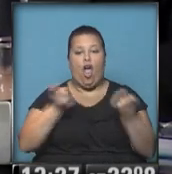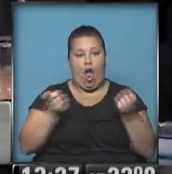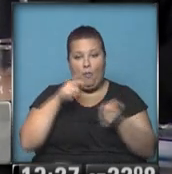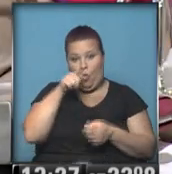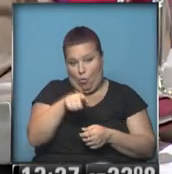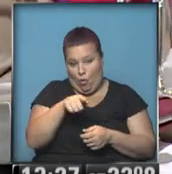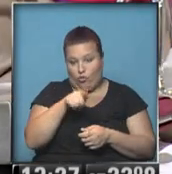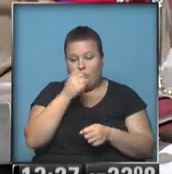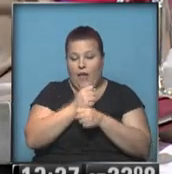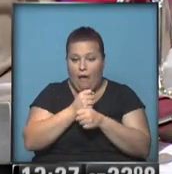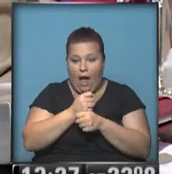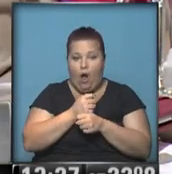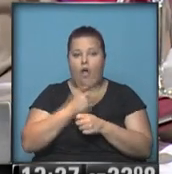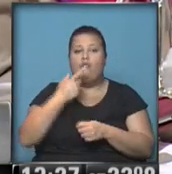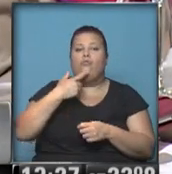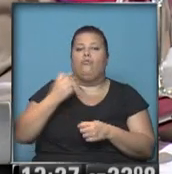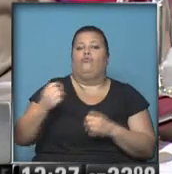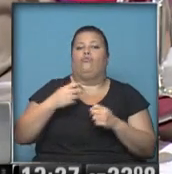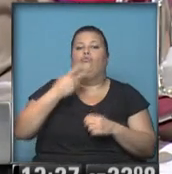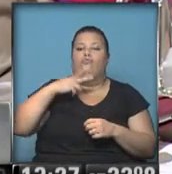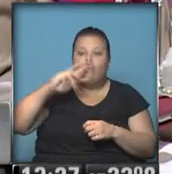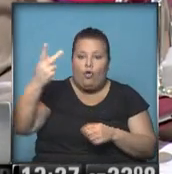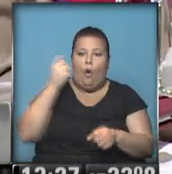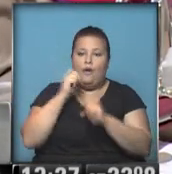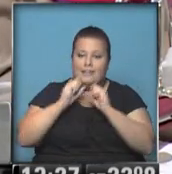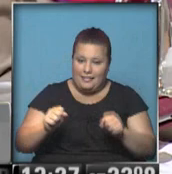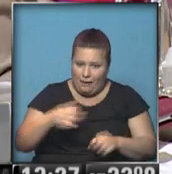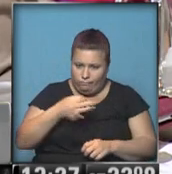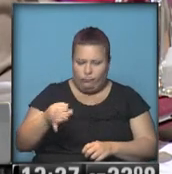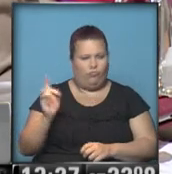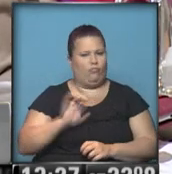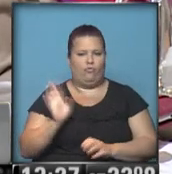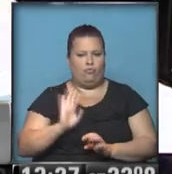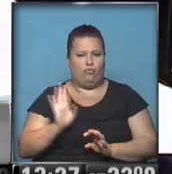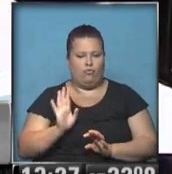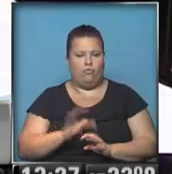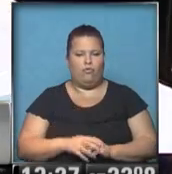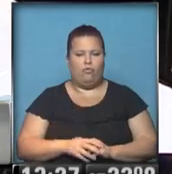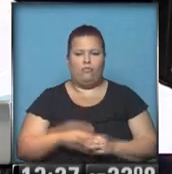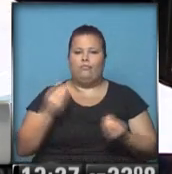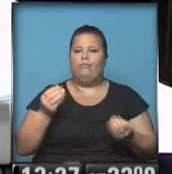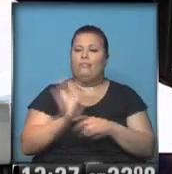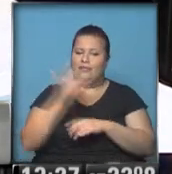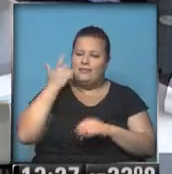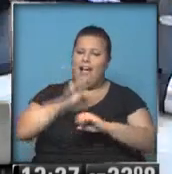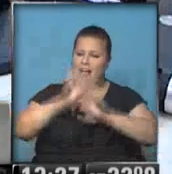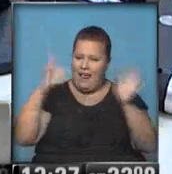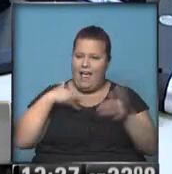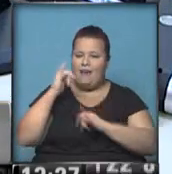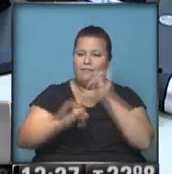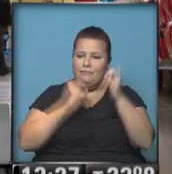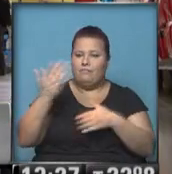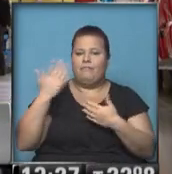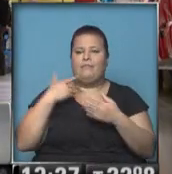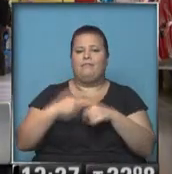en este caso su cargo, en un supersecretario. ¿Esto es así? No, de ninguna manera, porque como quedó claro, me parece, en las discusiones que se